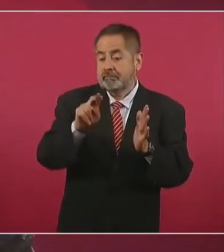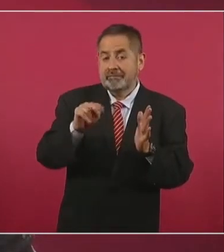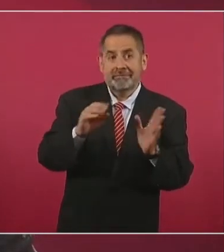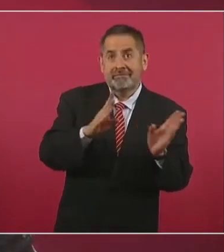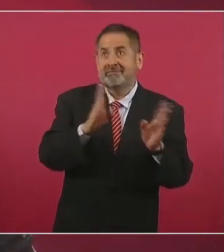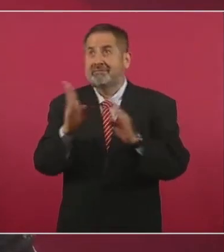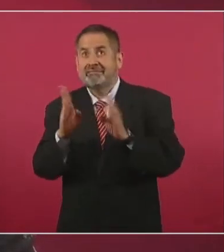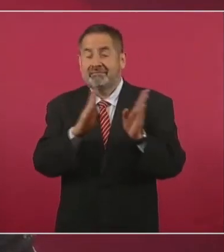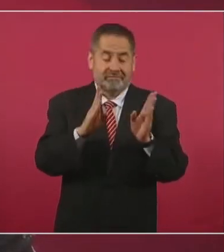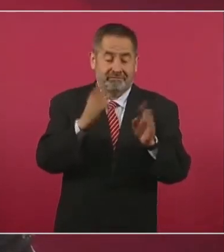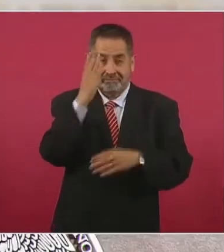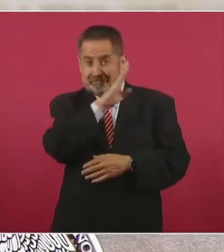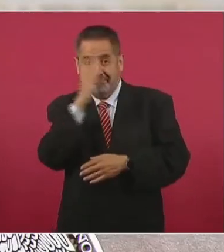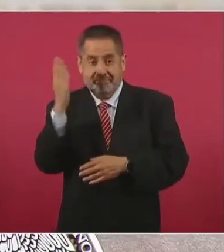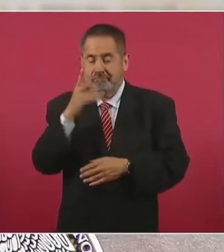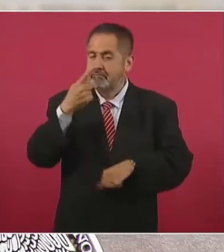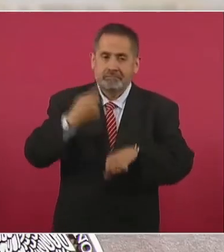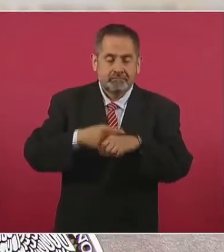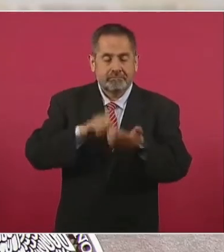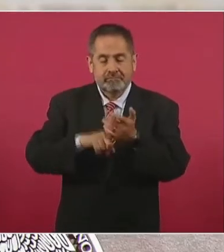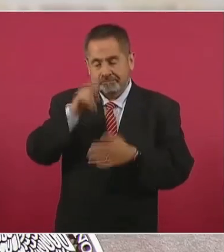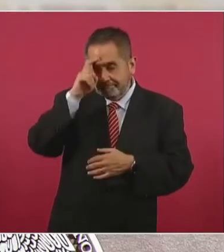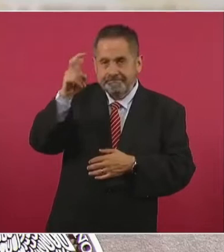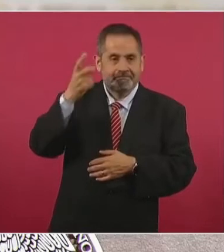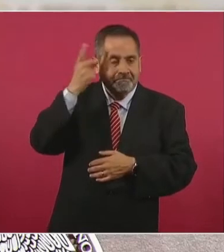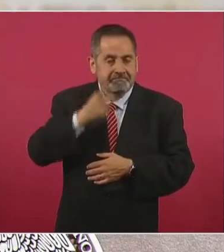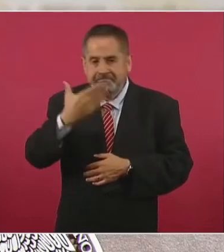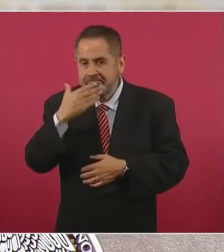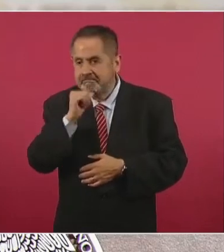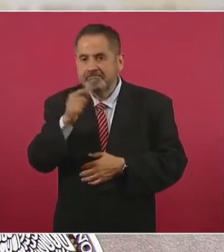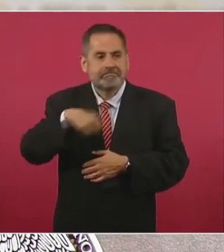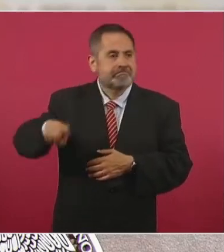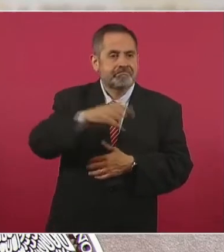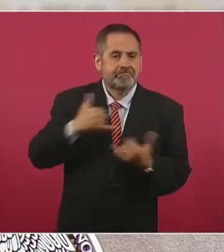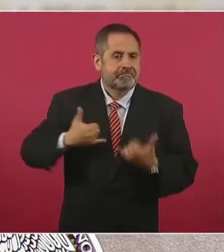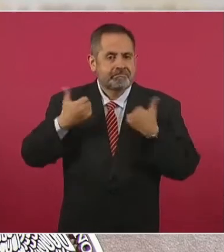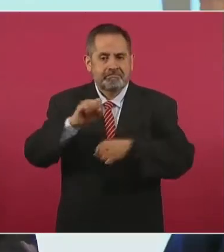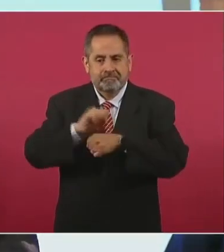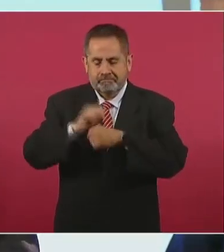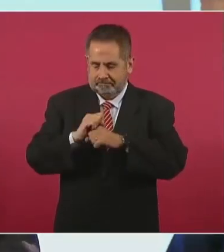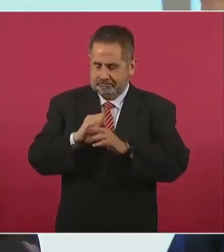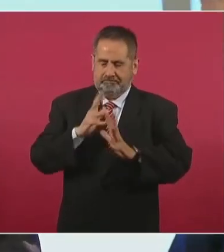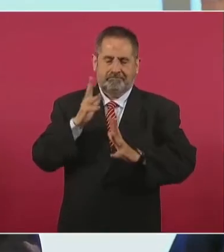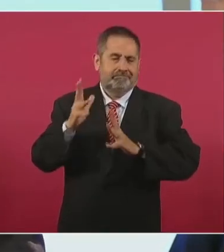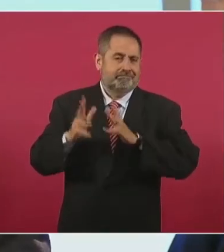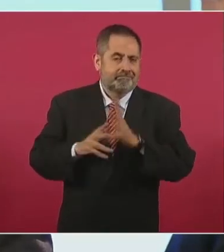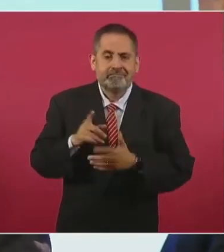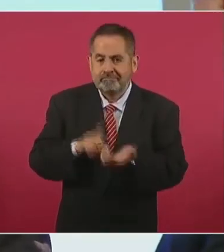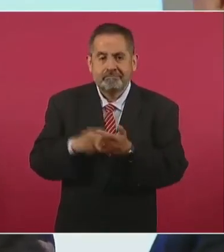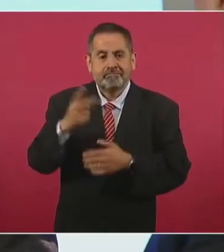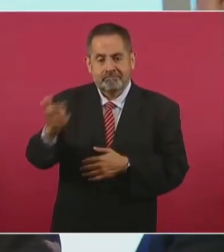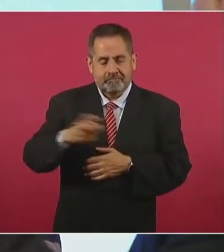sueño y la vigilia de las y los estudiantes de secundaria, lo que resulta en el aumento de